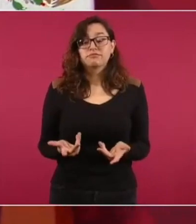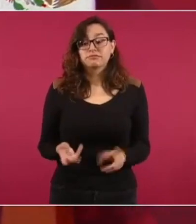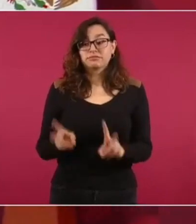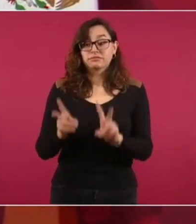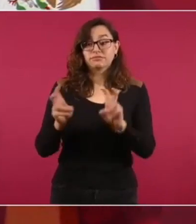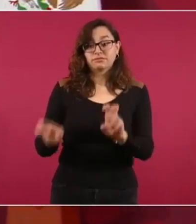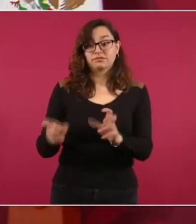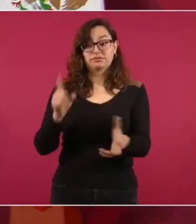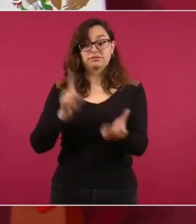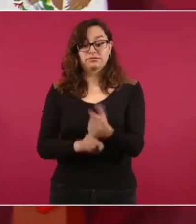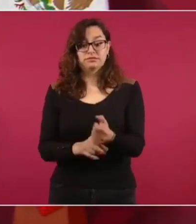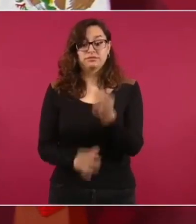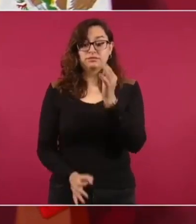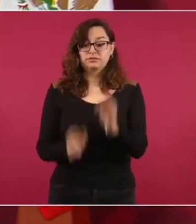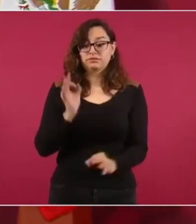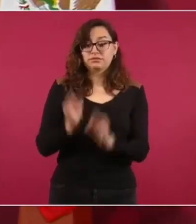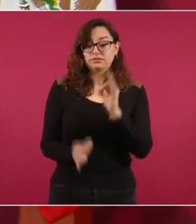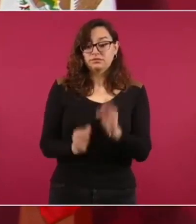razones